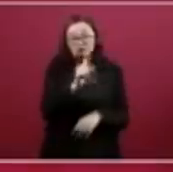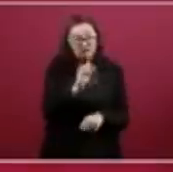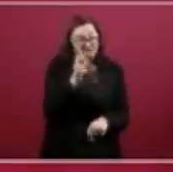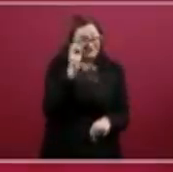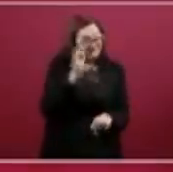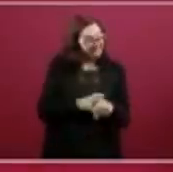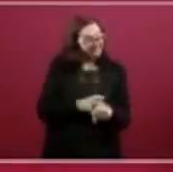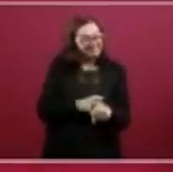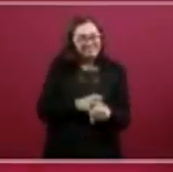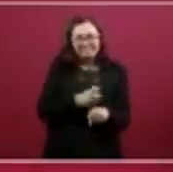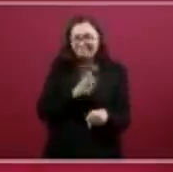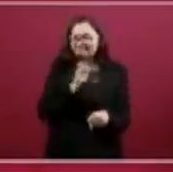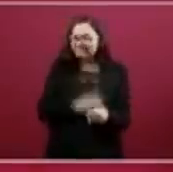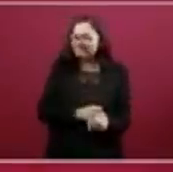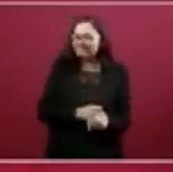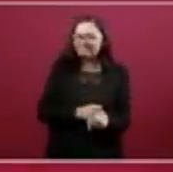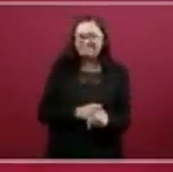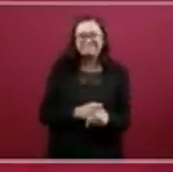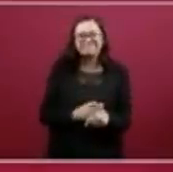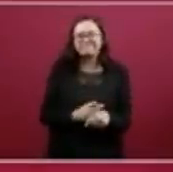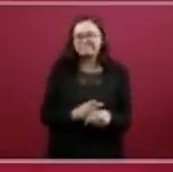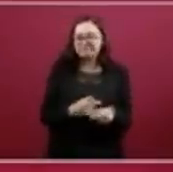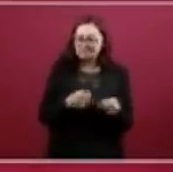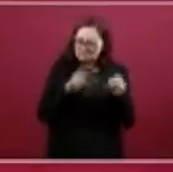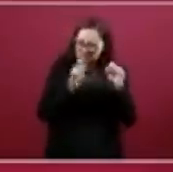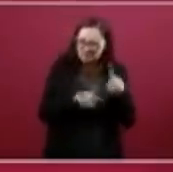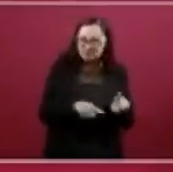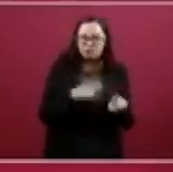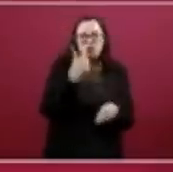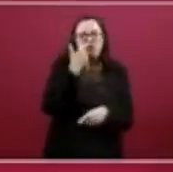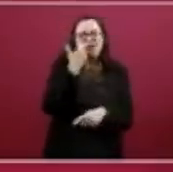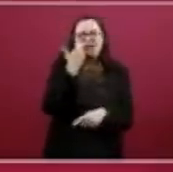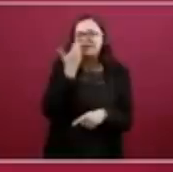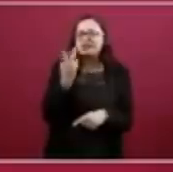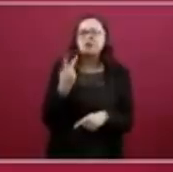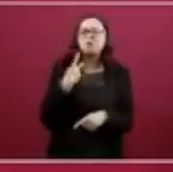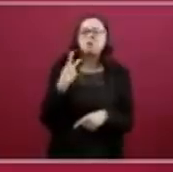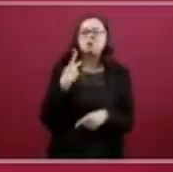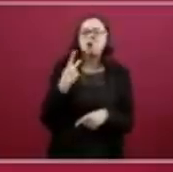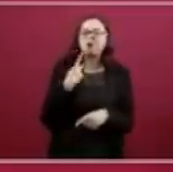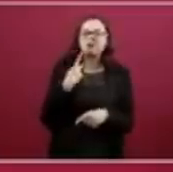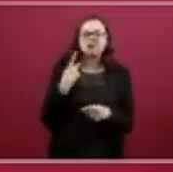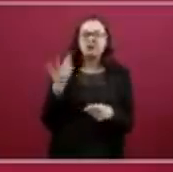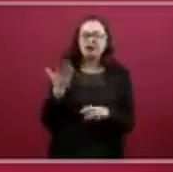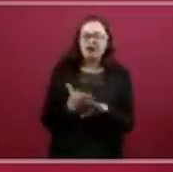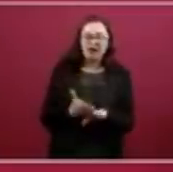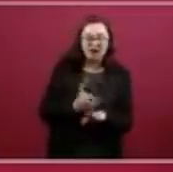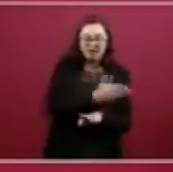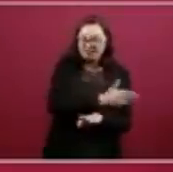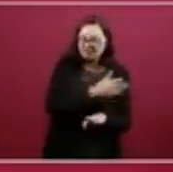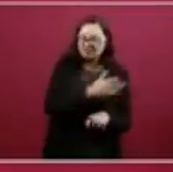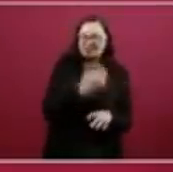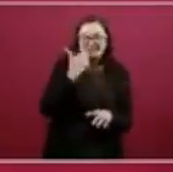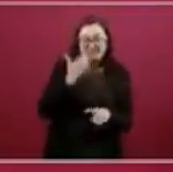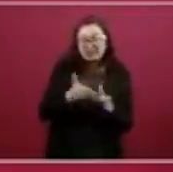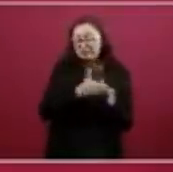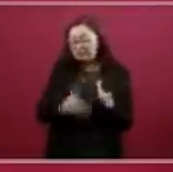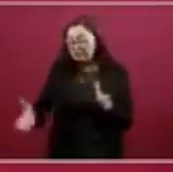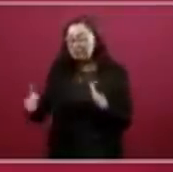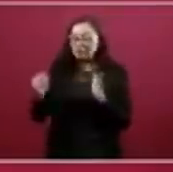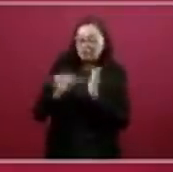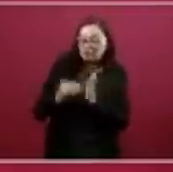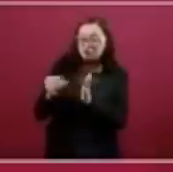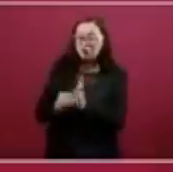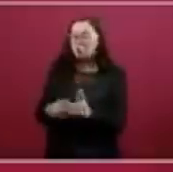tercos, ¿no?, queriendo que se mantenga la misma política económica, aún con